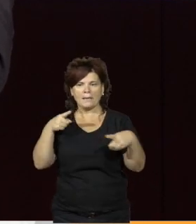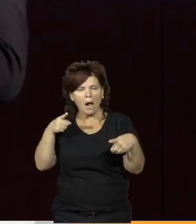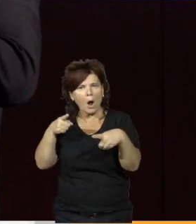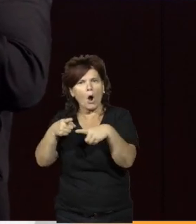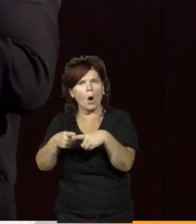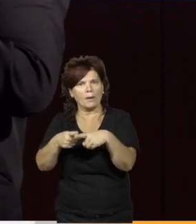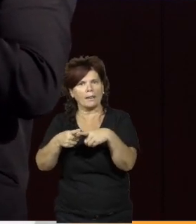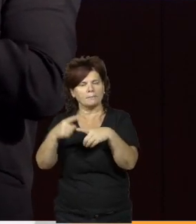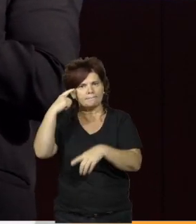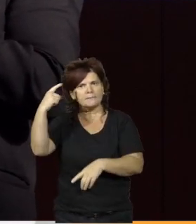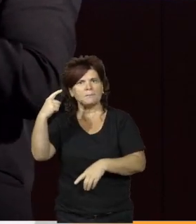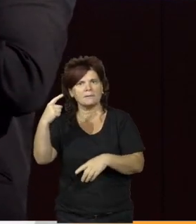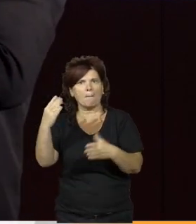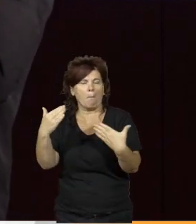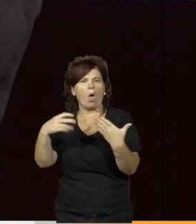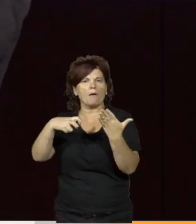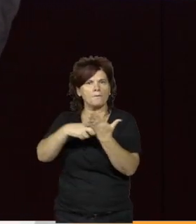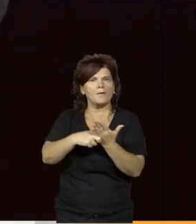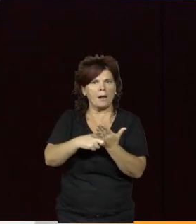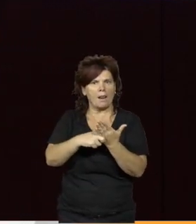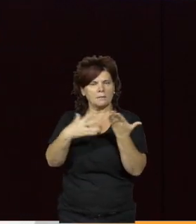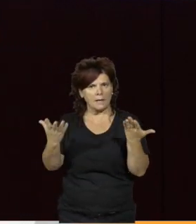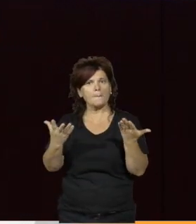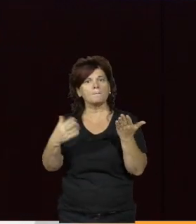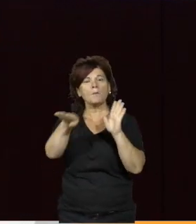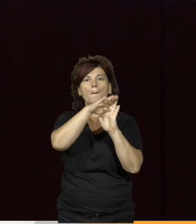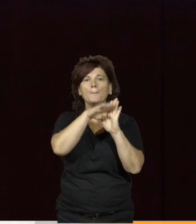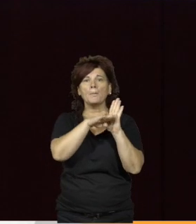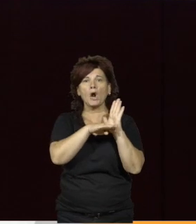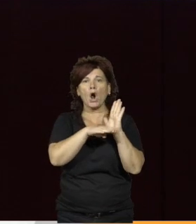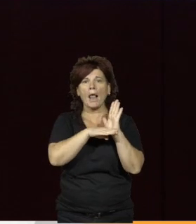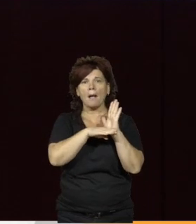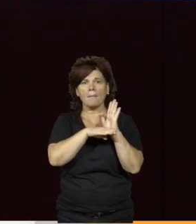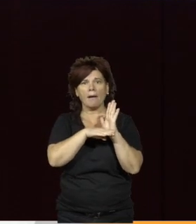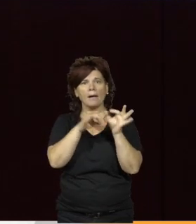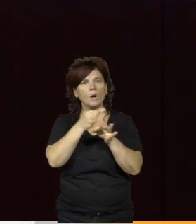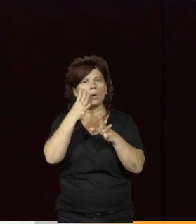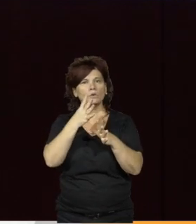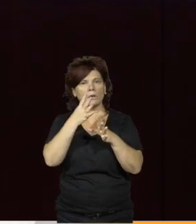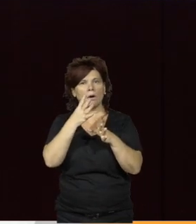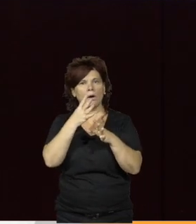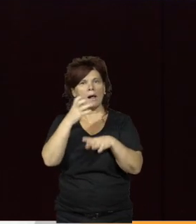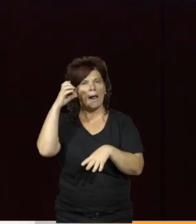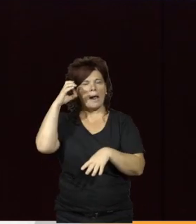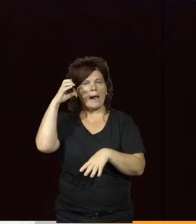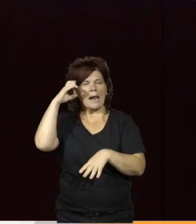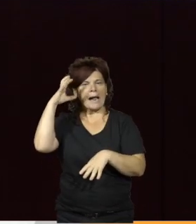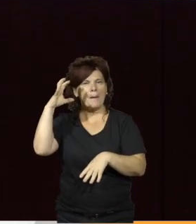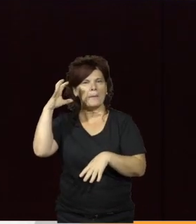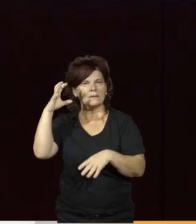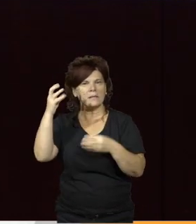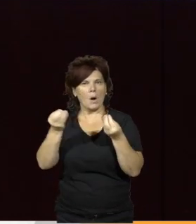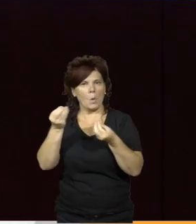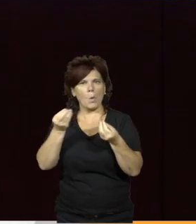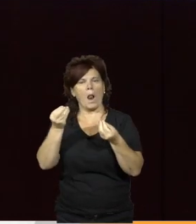toma en cuenta para justamente fiscalizar. Dentro del programa exclusivamente tenemos como competencias,